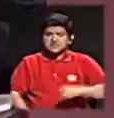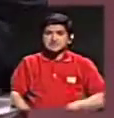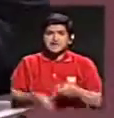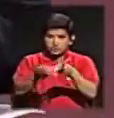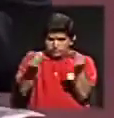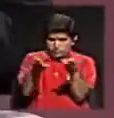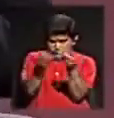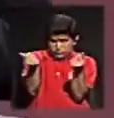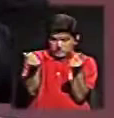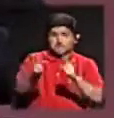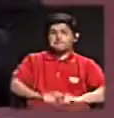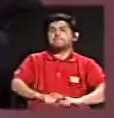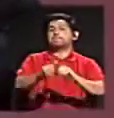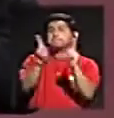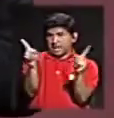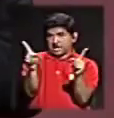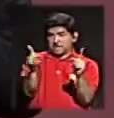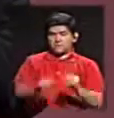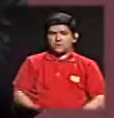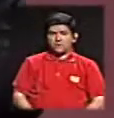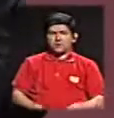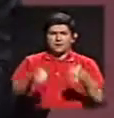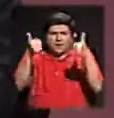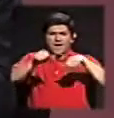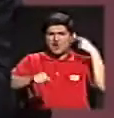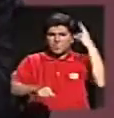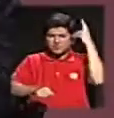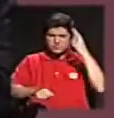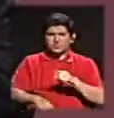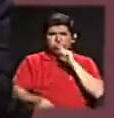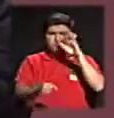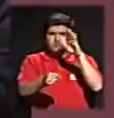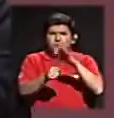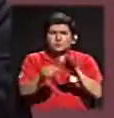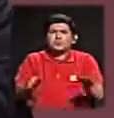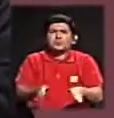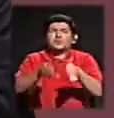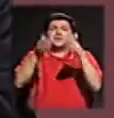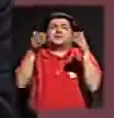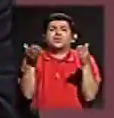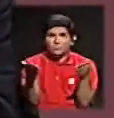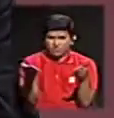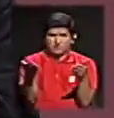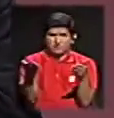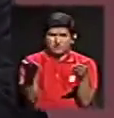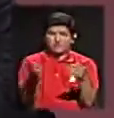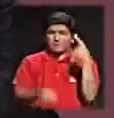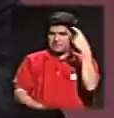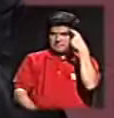generar, pero ¿cómo lograr esos acuerdos políticos en